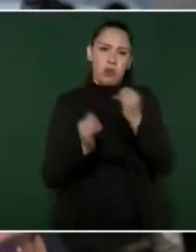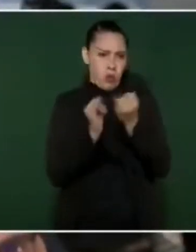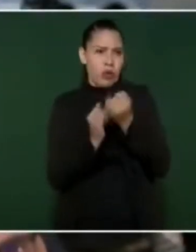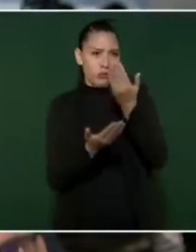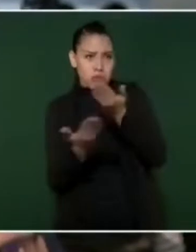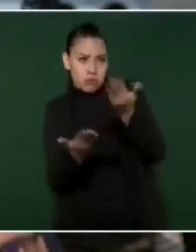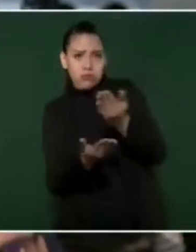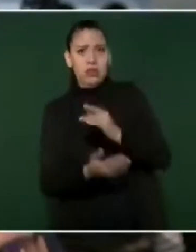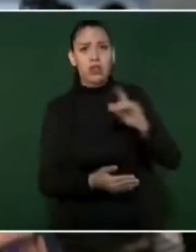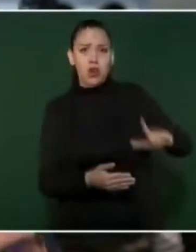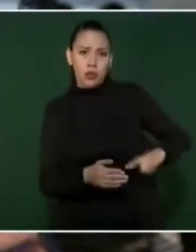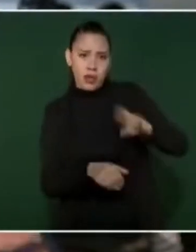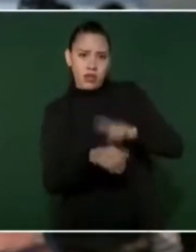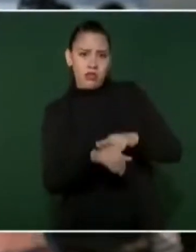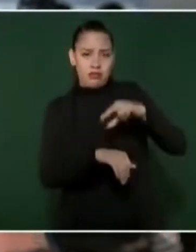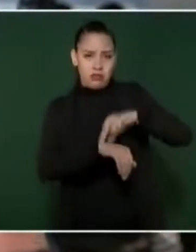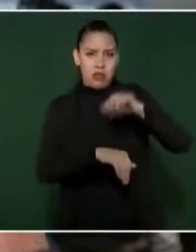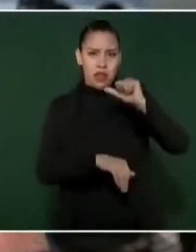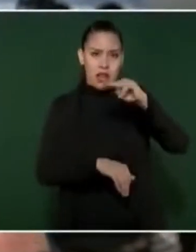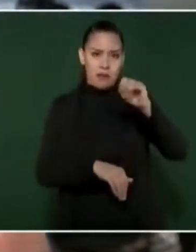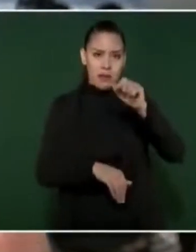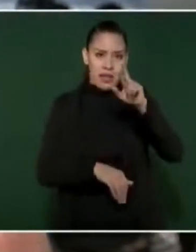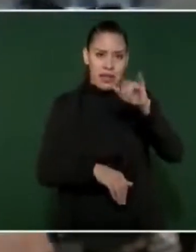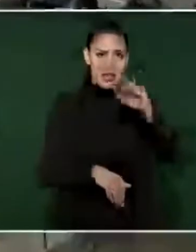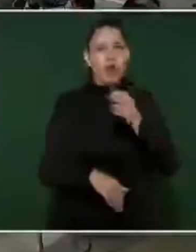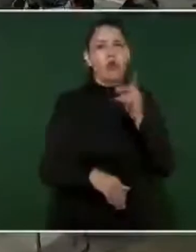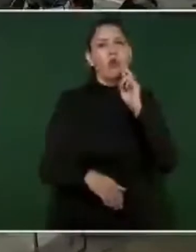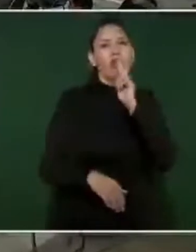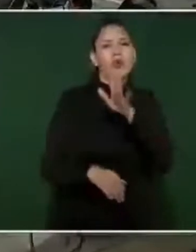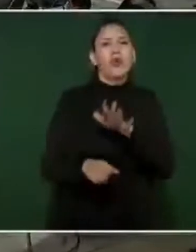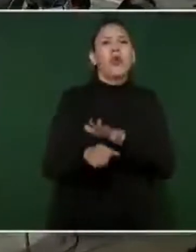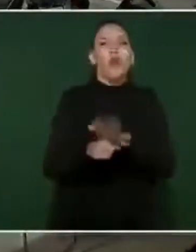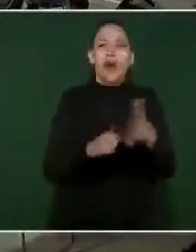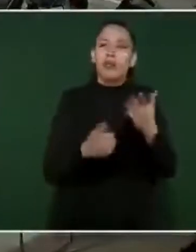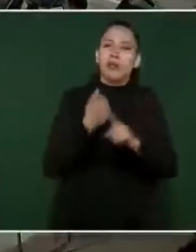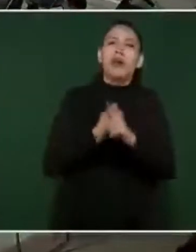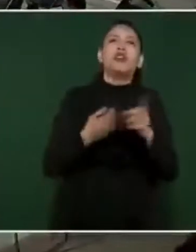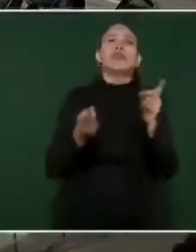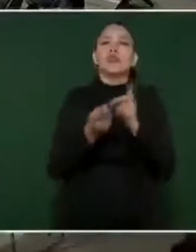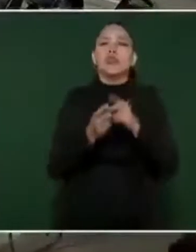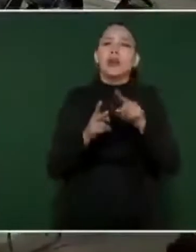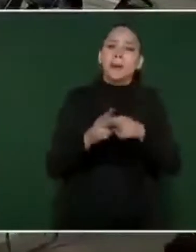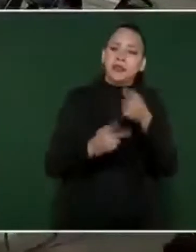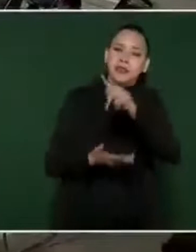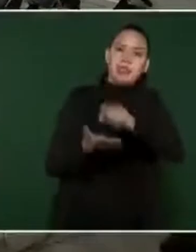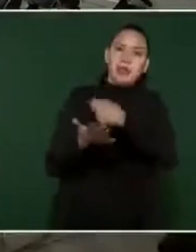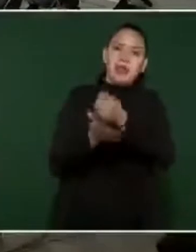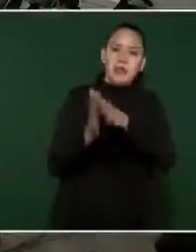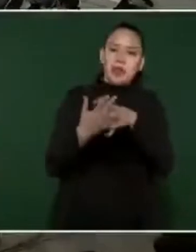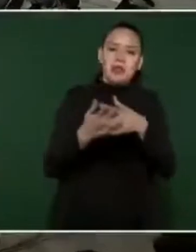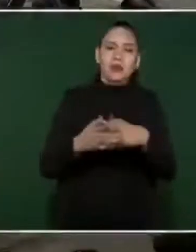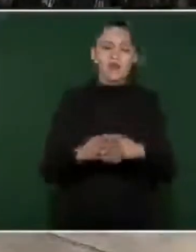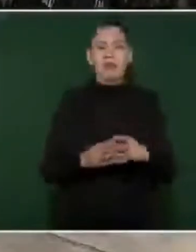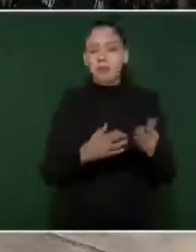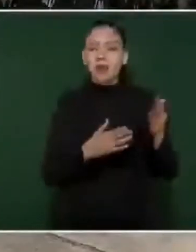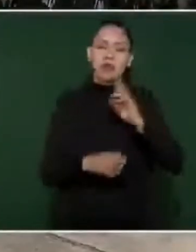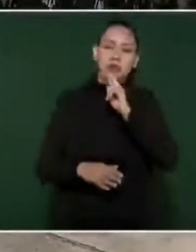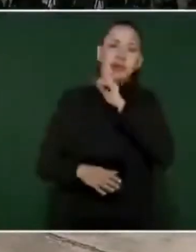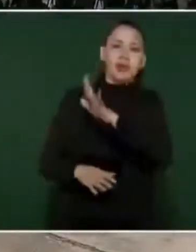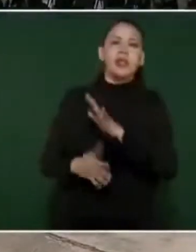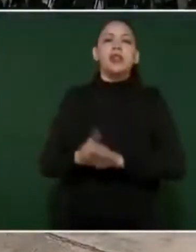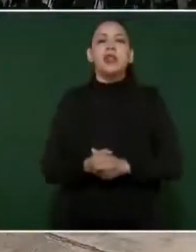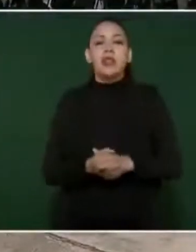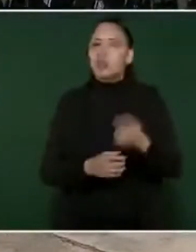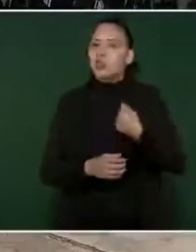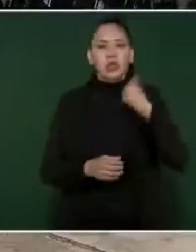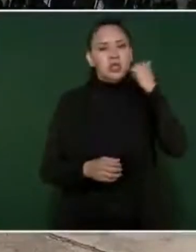los principales retos que tiene ahora en su administración? ¿Por dónde empezar? Bueno, yo estoy optimista, siempre lo